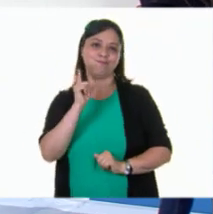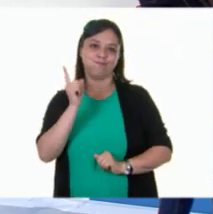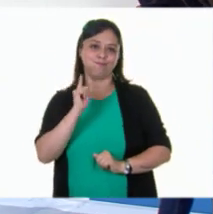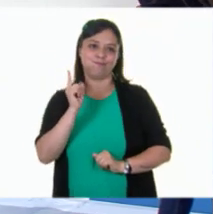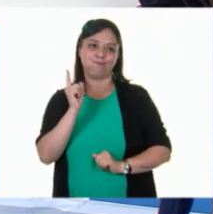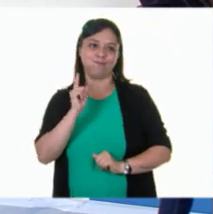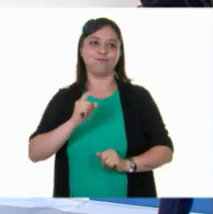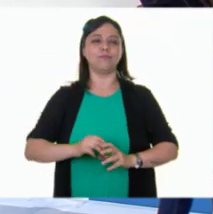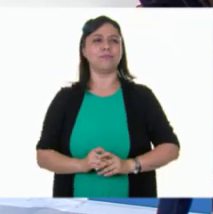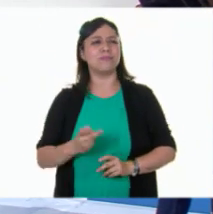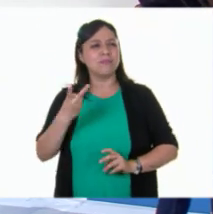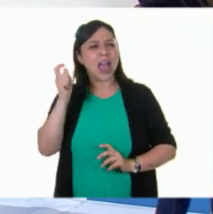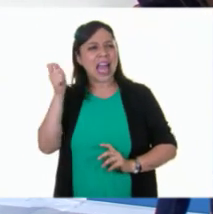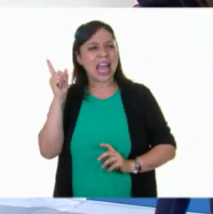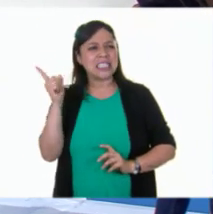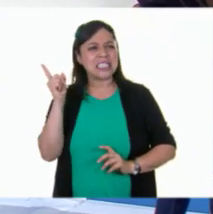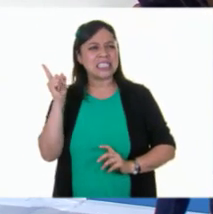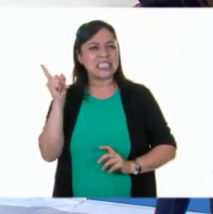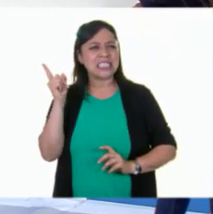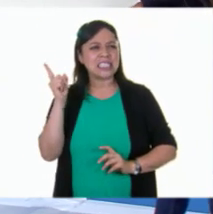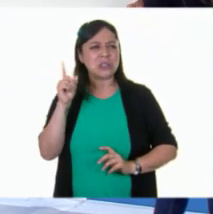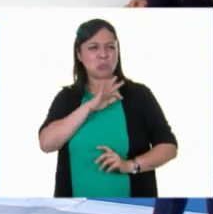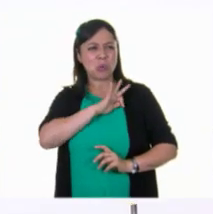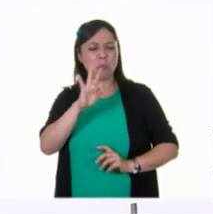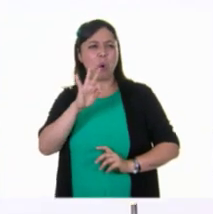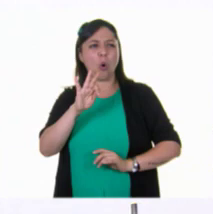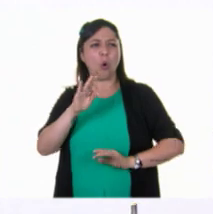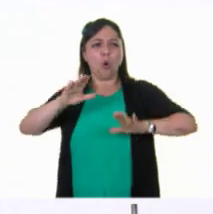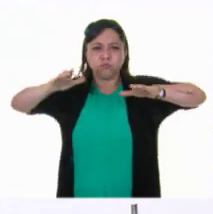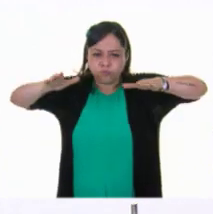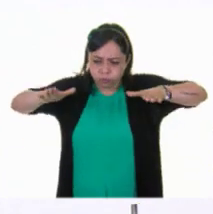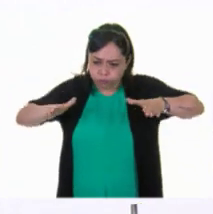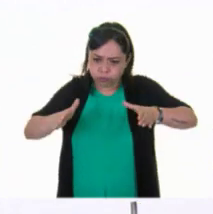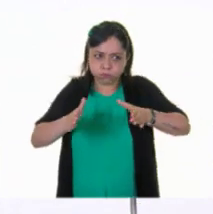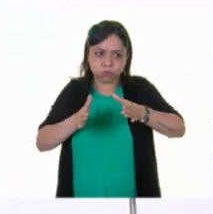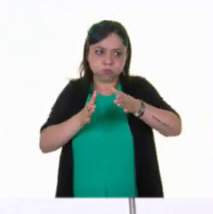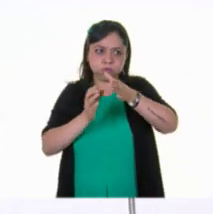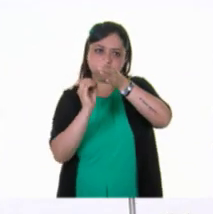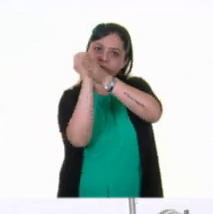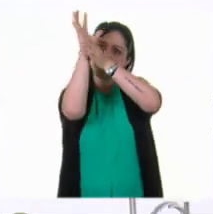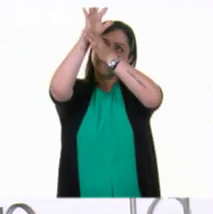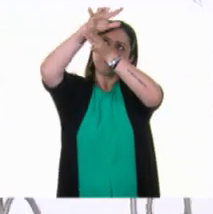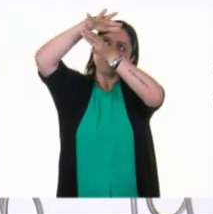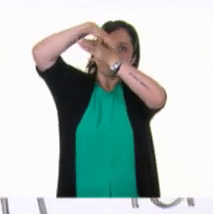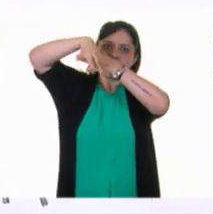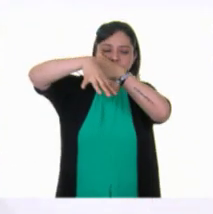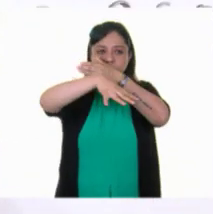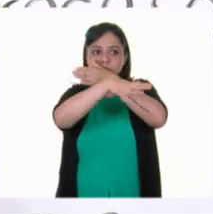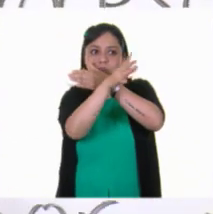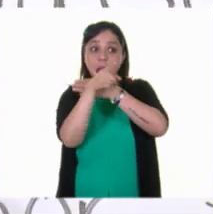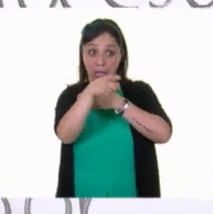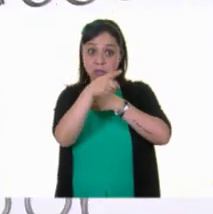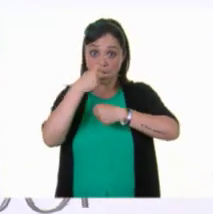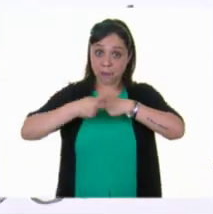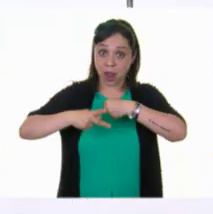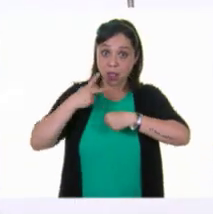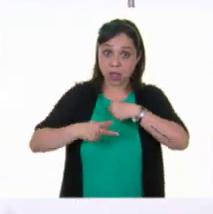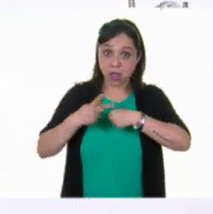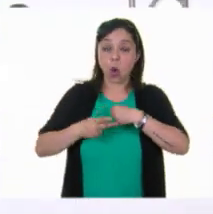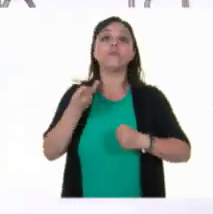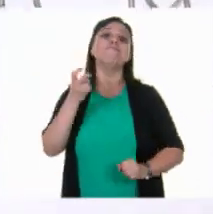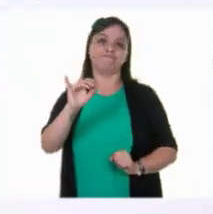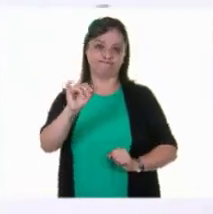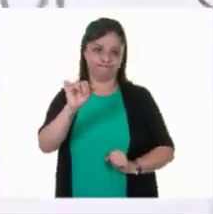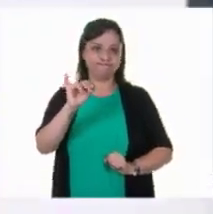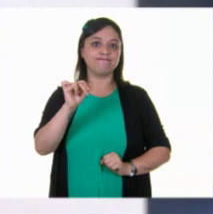será? ¿Esto puede ser una erupción volcánica? Un bien. volcán, sí. ¿Y esa creen que sea una amenaza o peligro? Esa